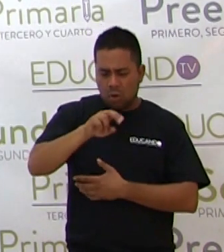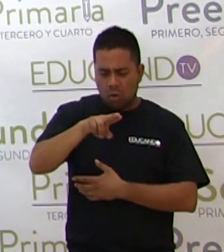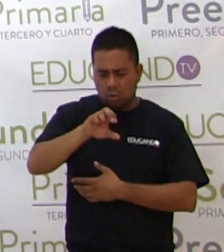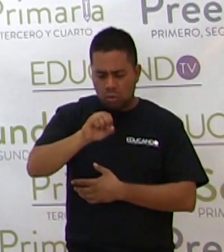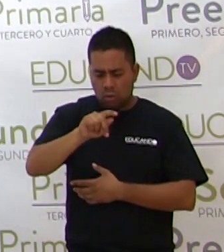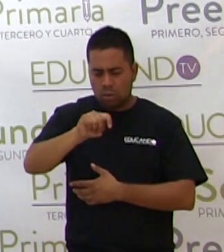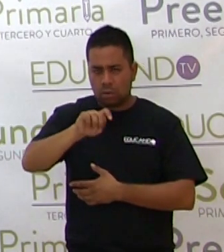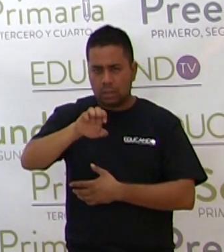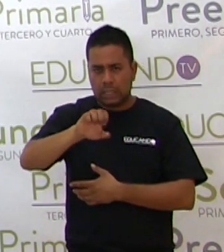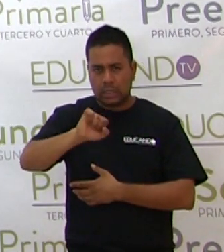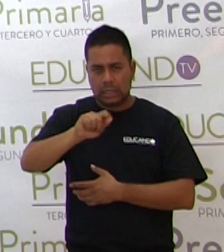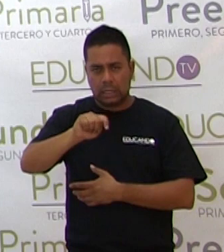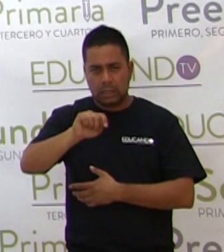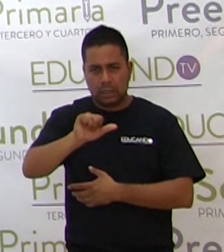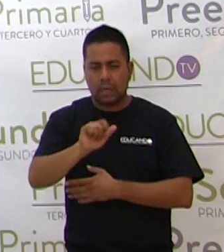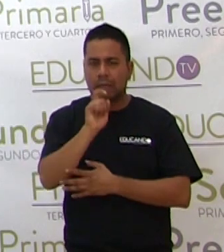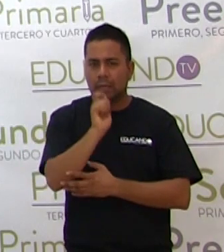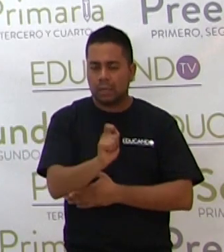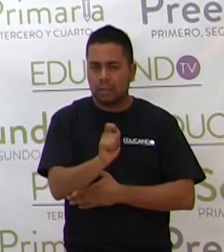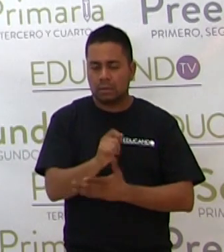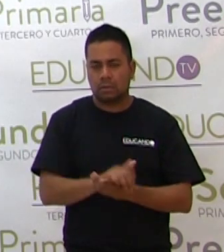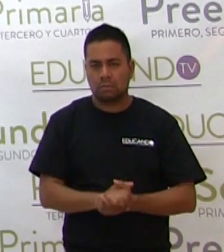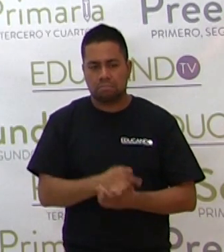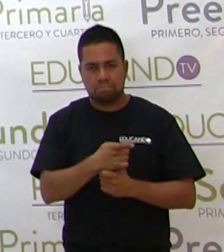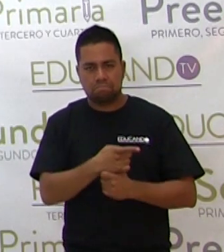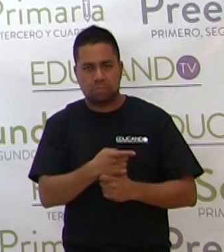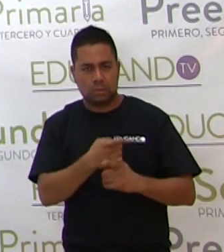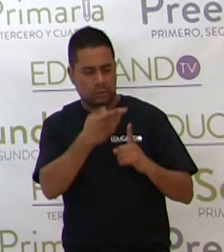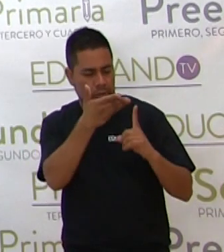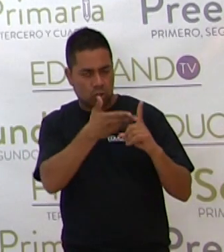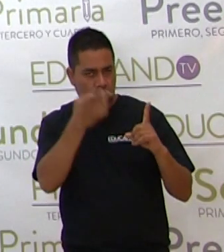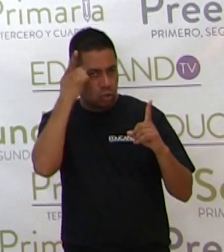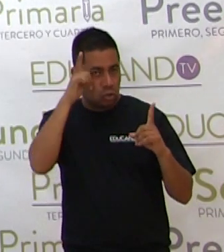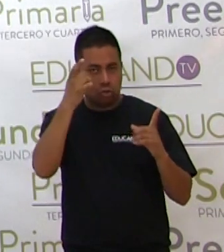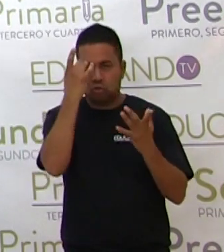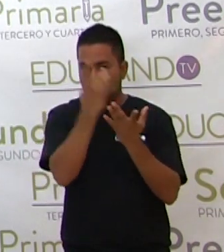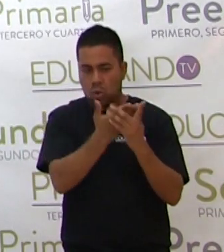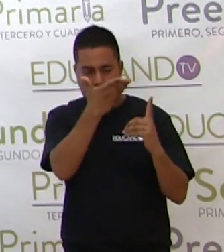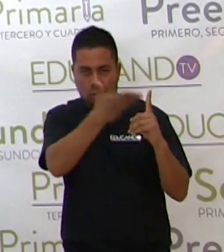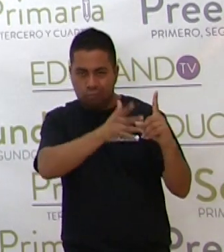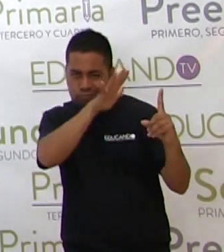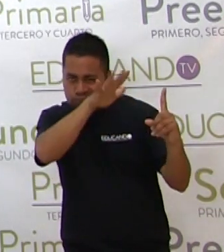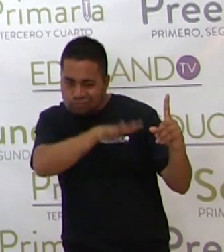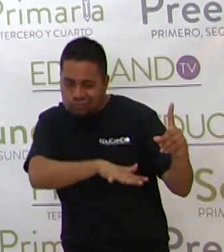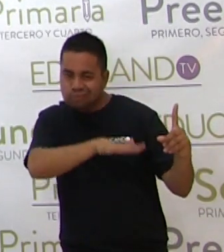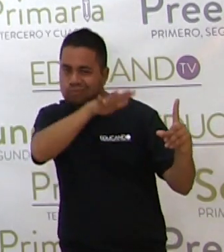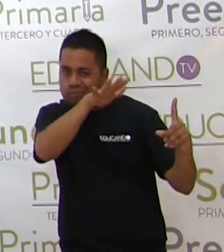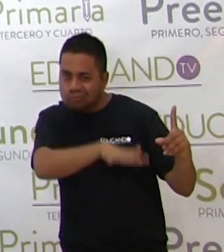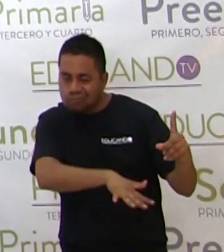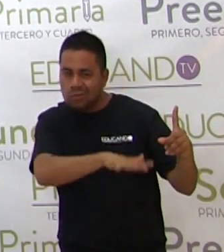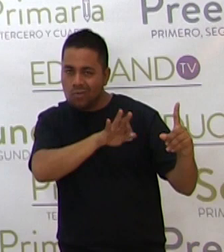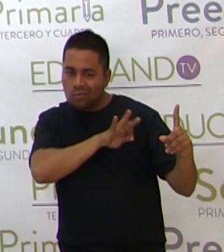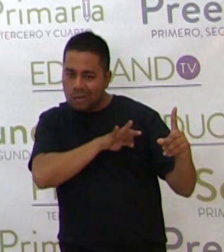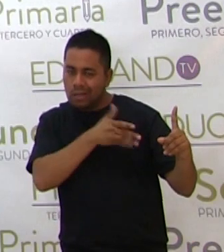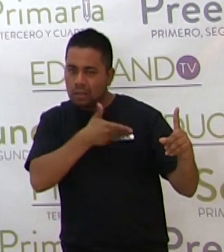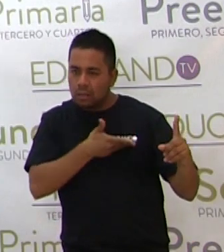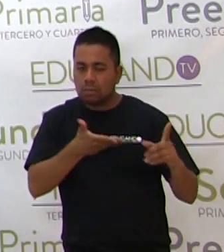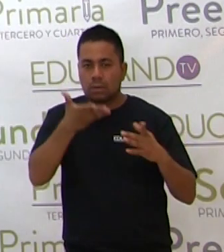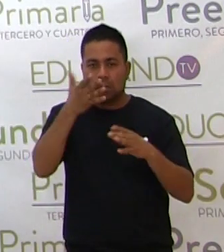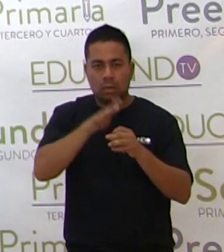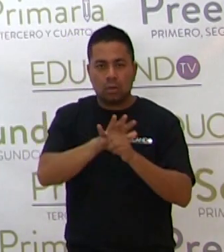eso y adoran a un solo dios el cual es